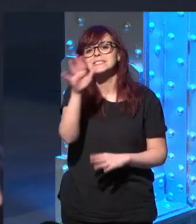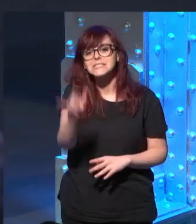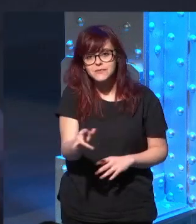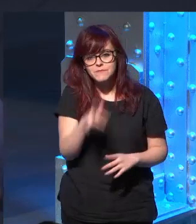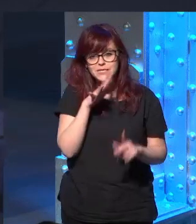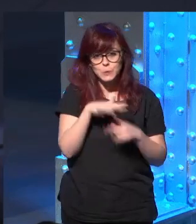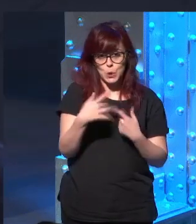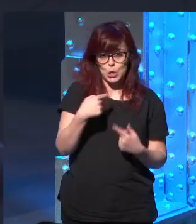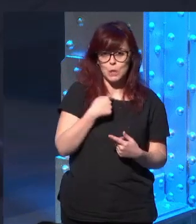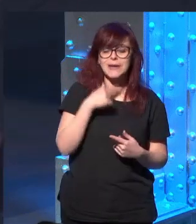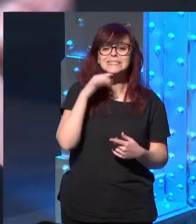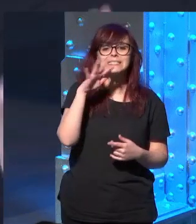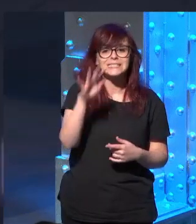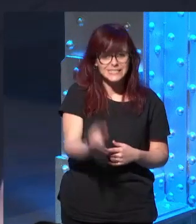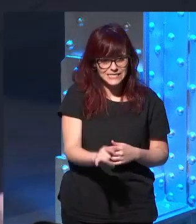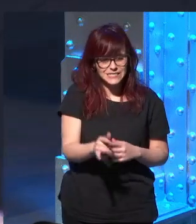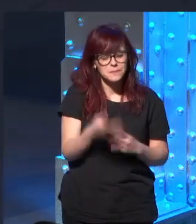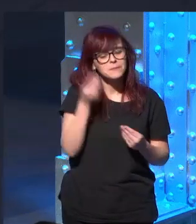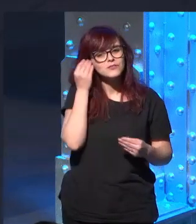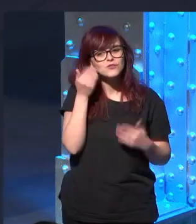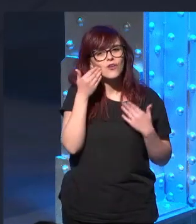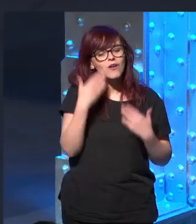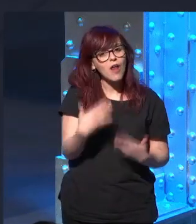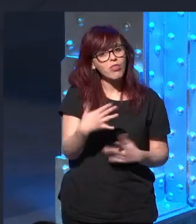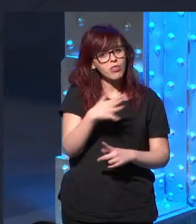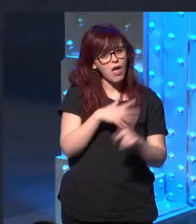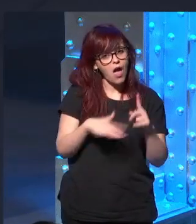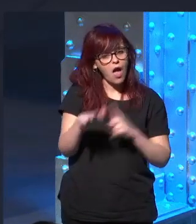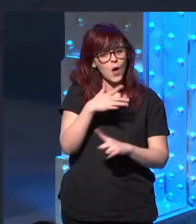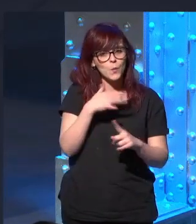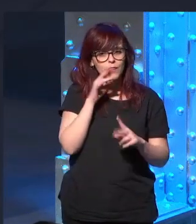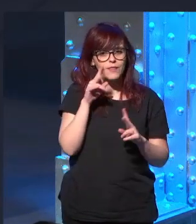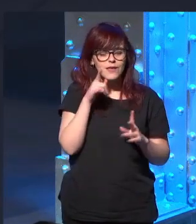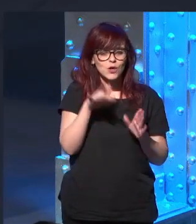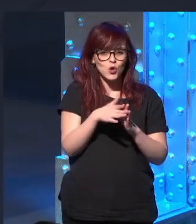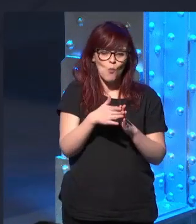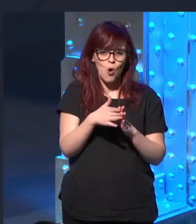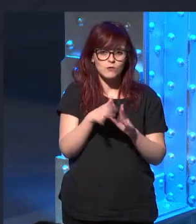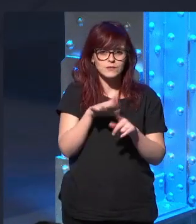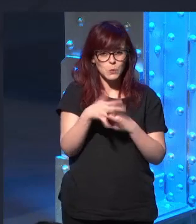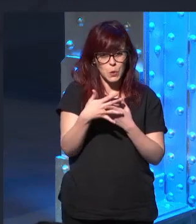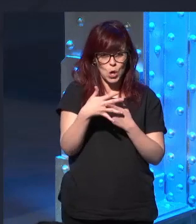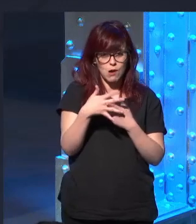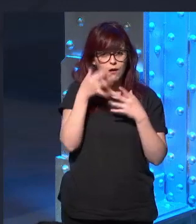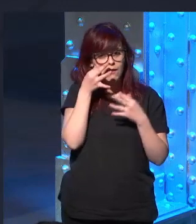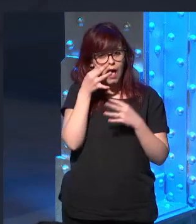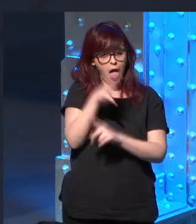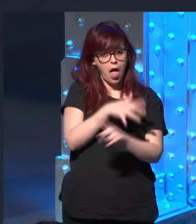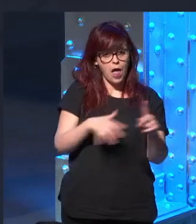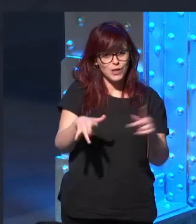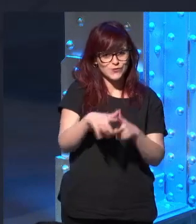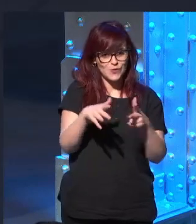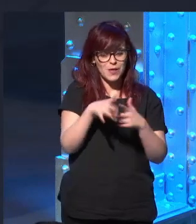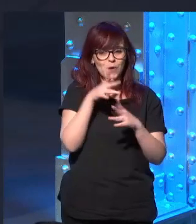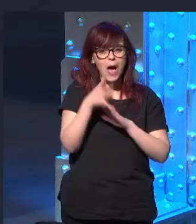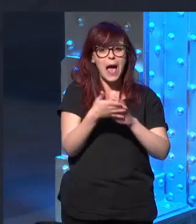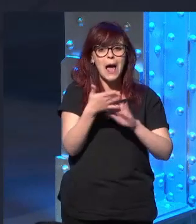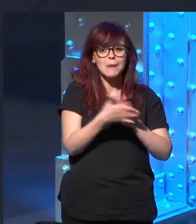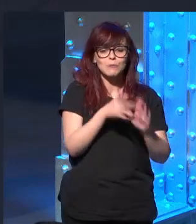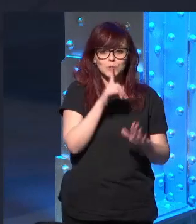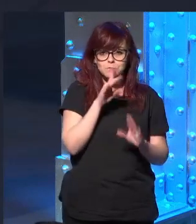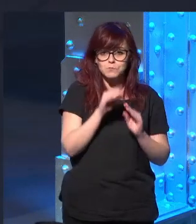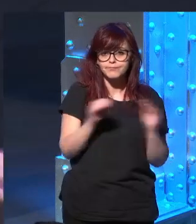caso, que sí. Sino que creo que eso me permite hacer un retrato de lo que está pasando y de lo que no hablamos. Y como no